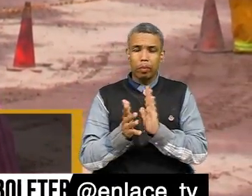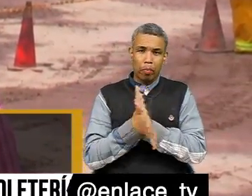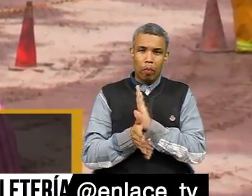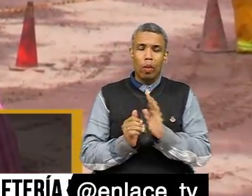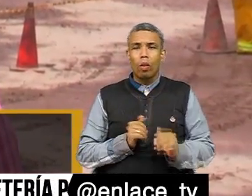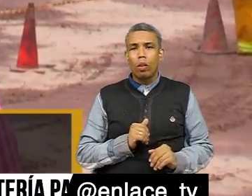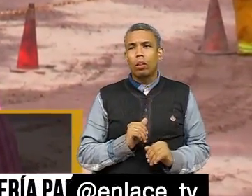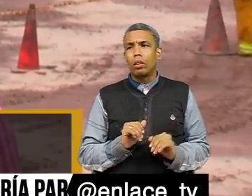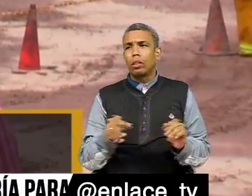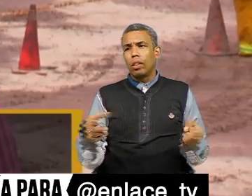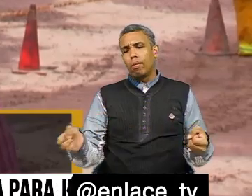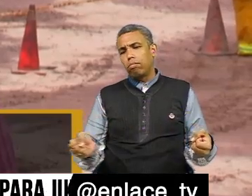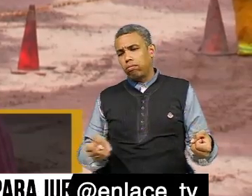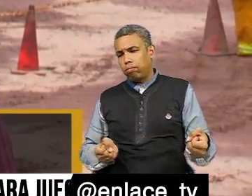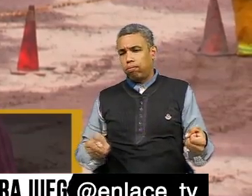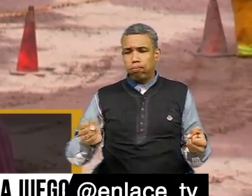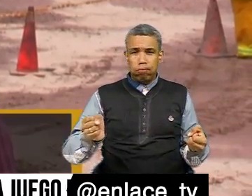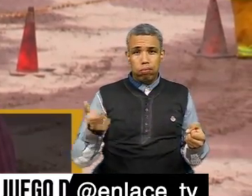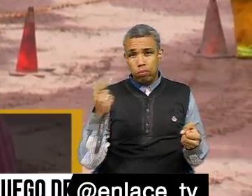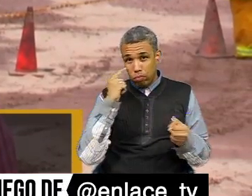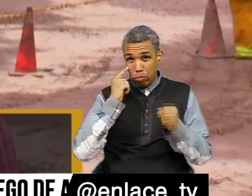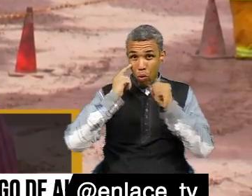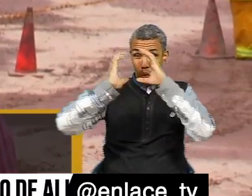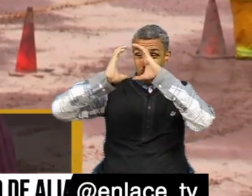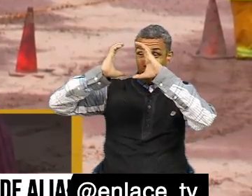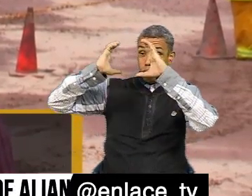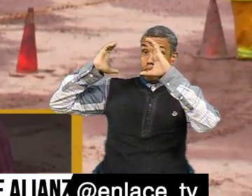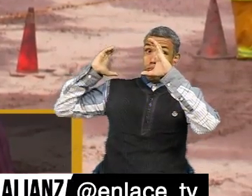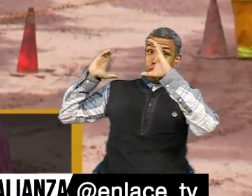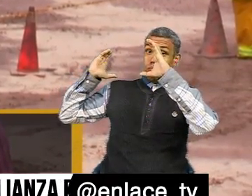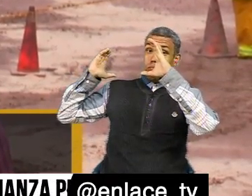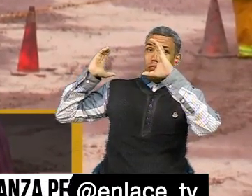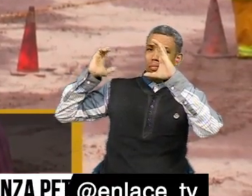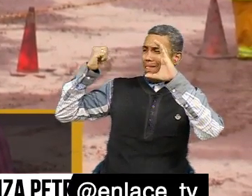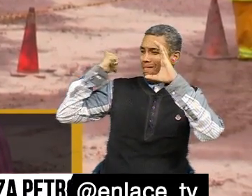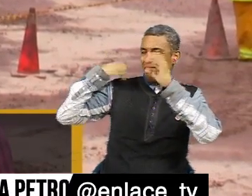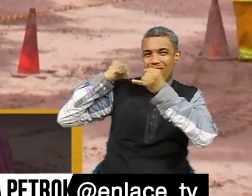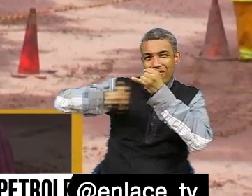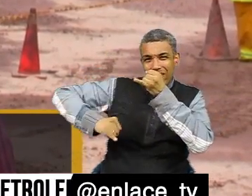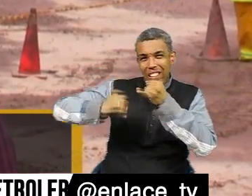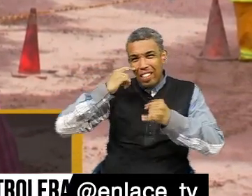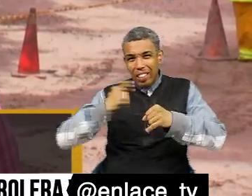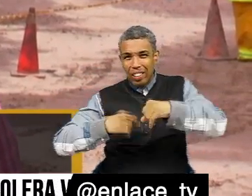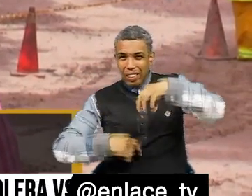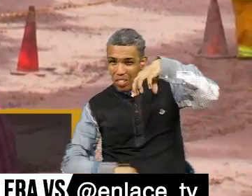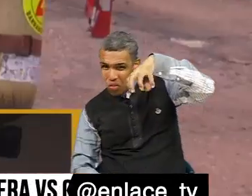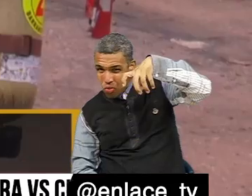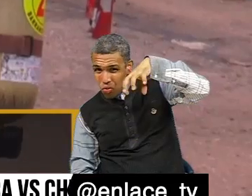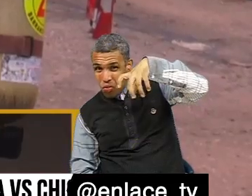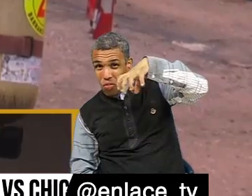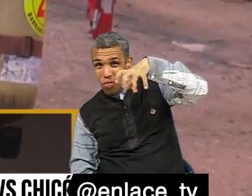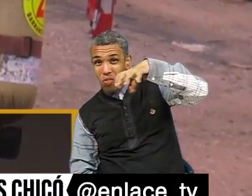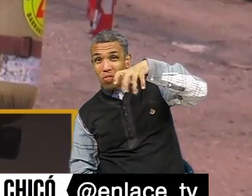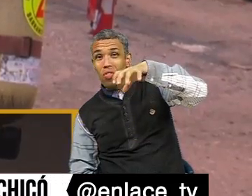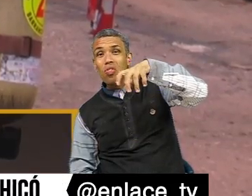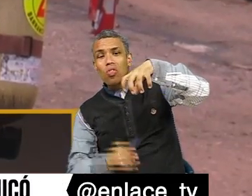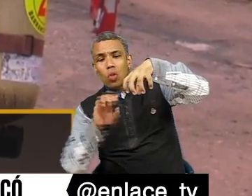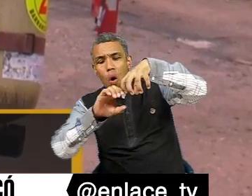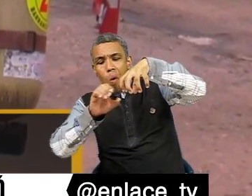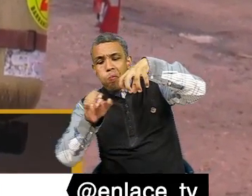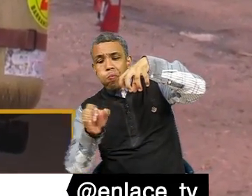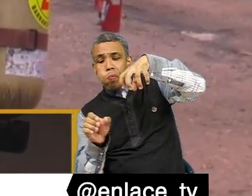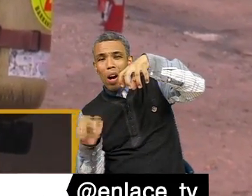nafta, en el cual presentaba un problema en su válvula, así ocasionando el derrame del hidrocarburo, en lo cual vinieron los señores de los